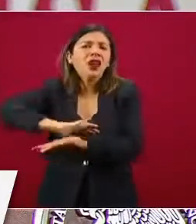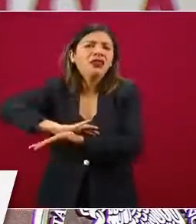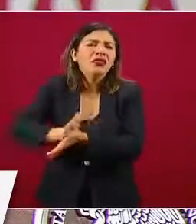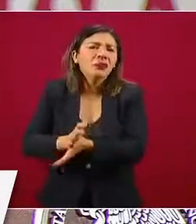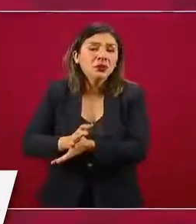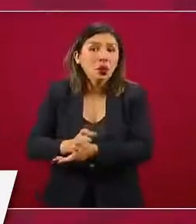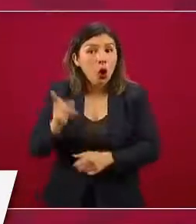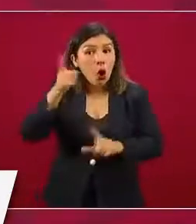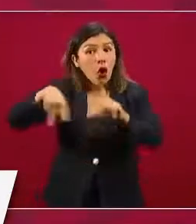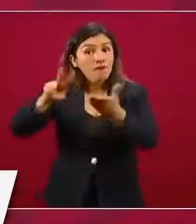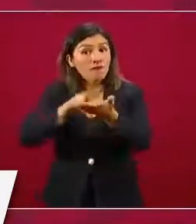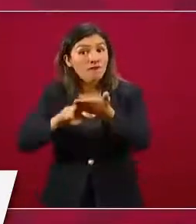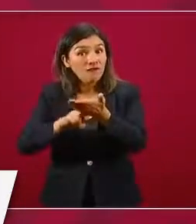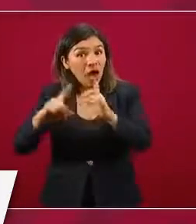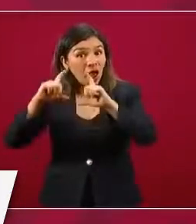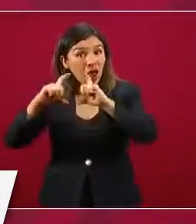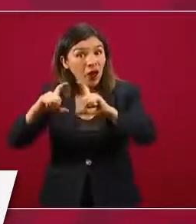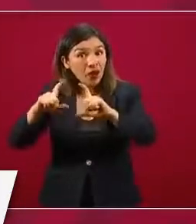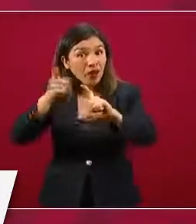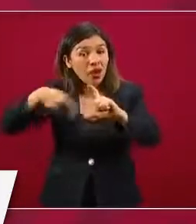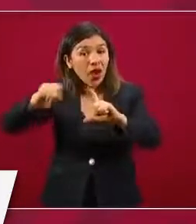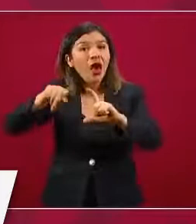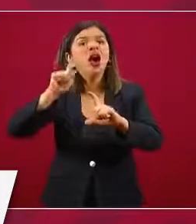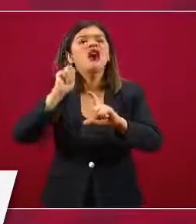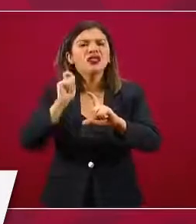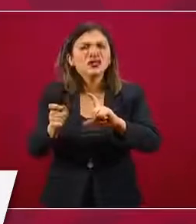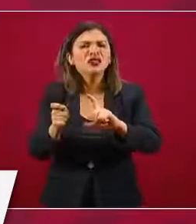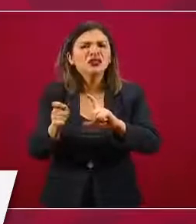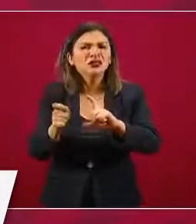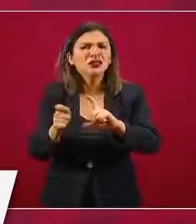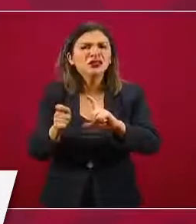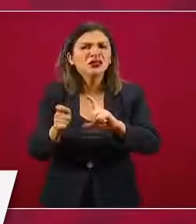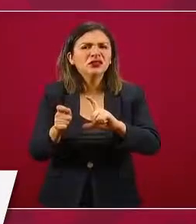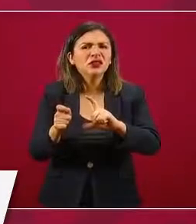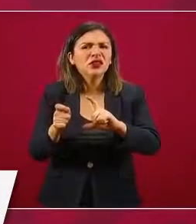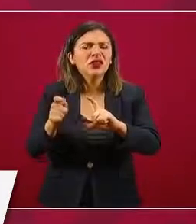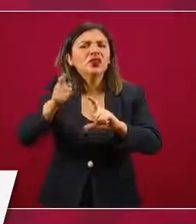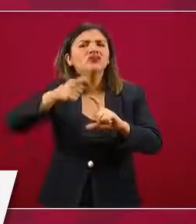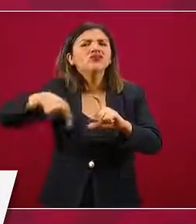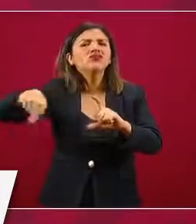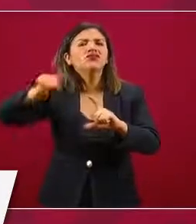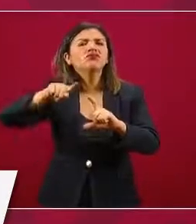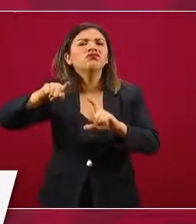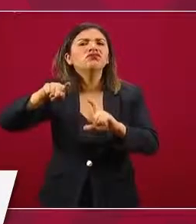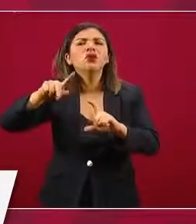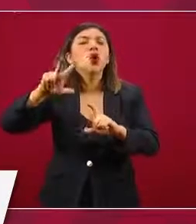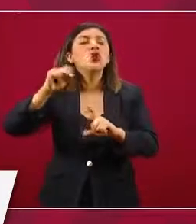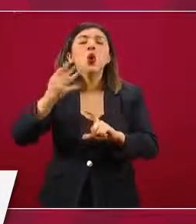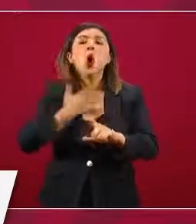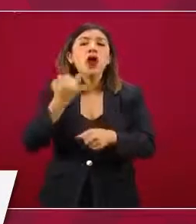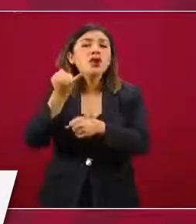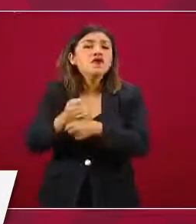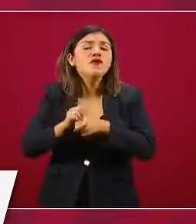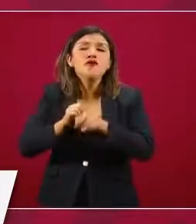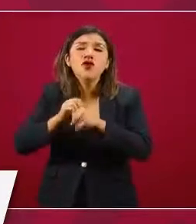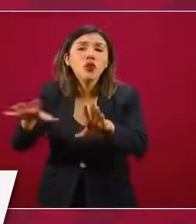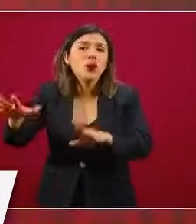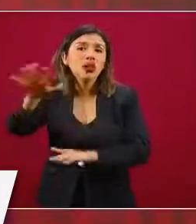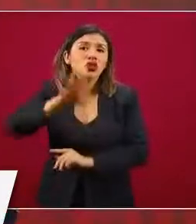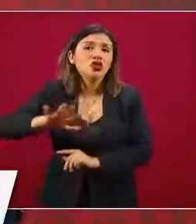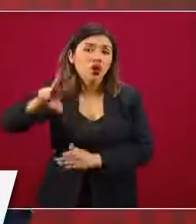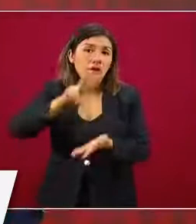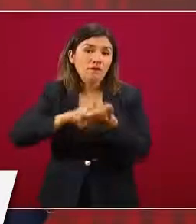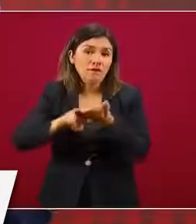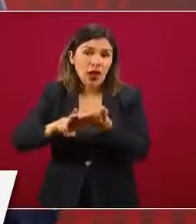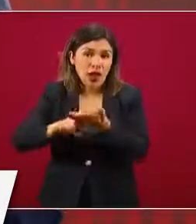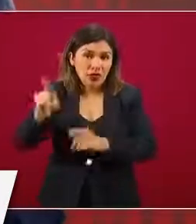Círculo verde son los que no están informados.